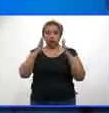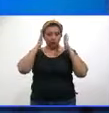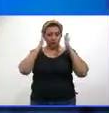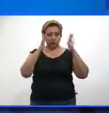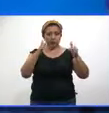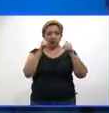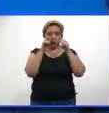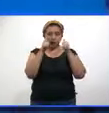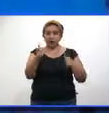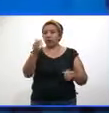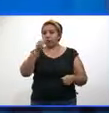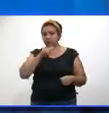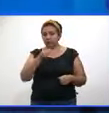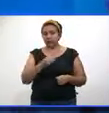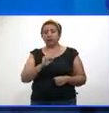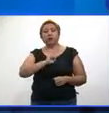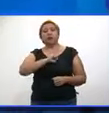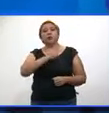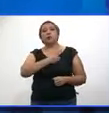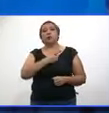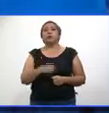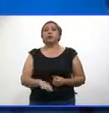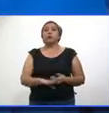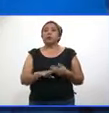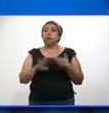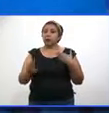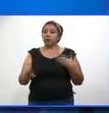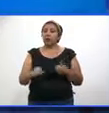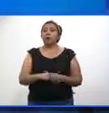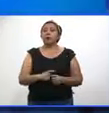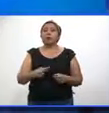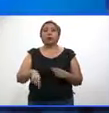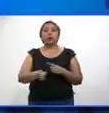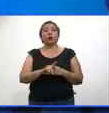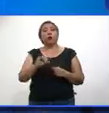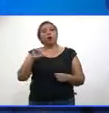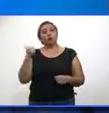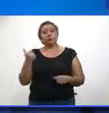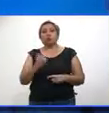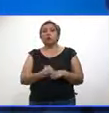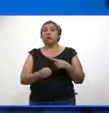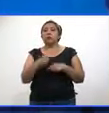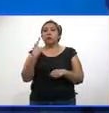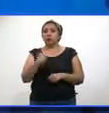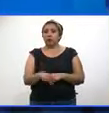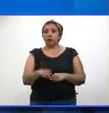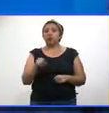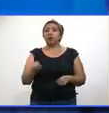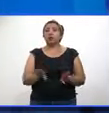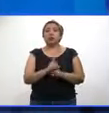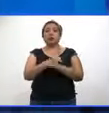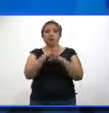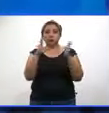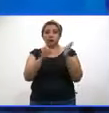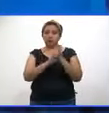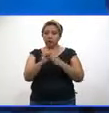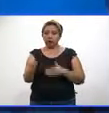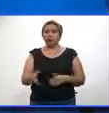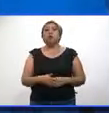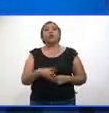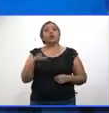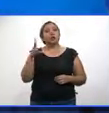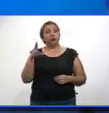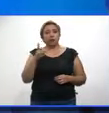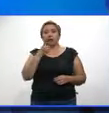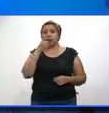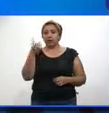en atender su alimentación y salud, prevenir la violencia y otras situaciones de riesgo, así como promover sus derechos. También